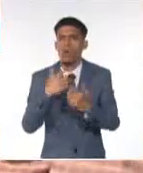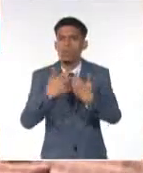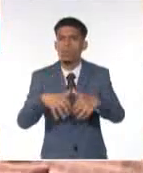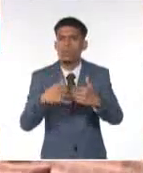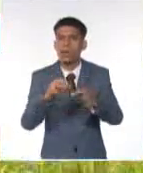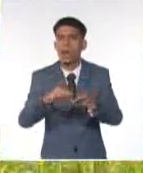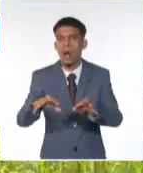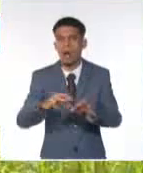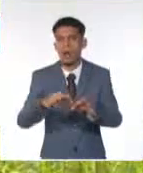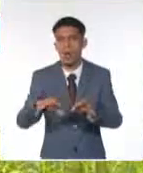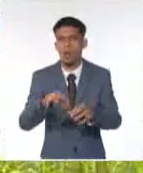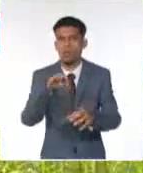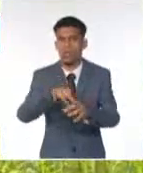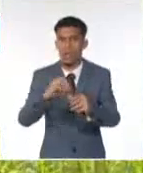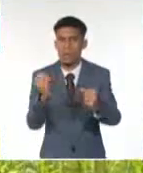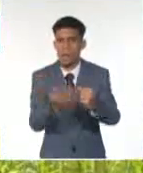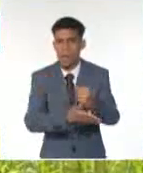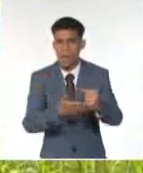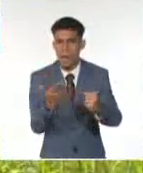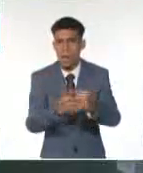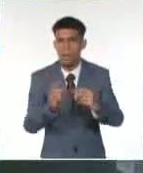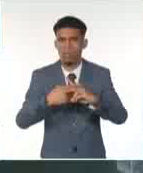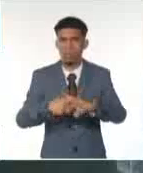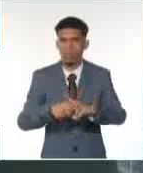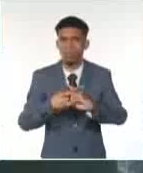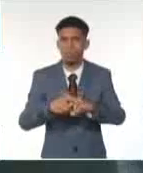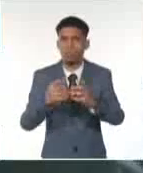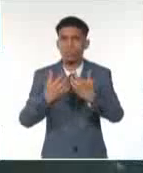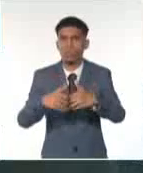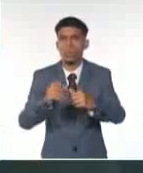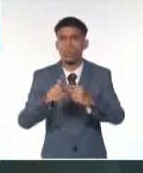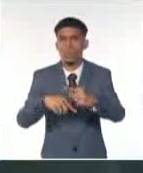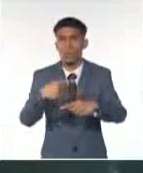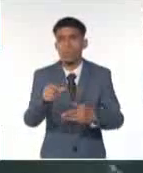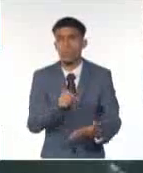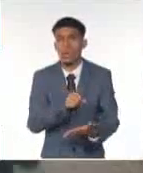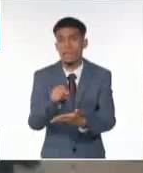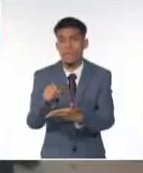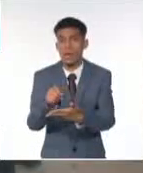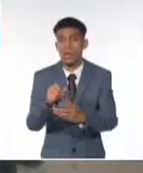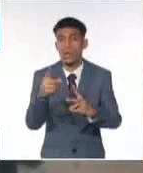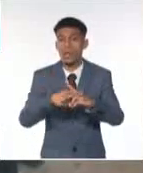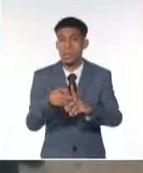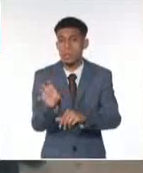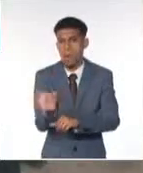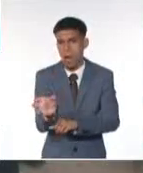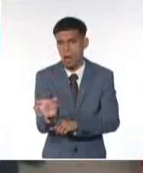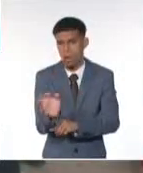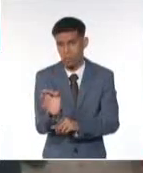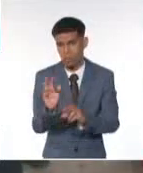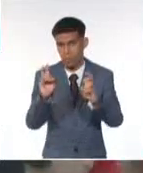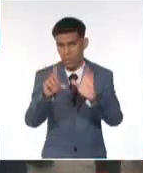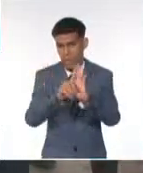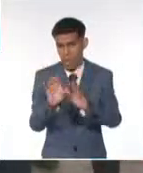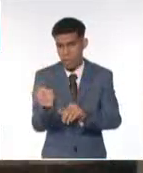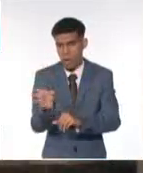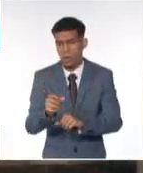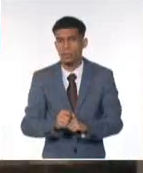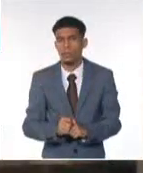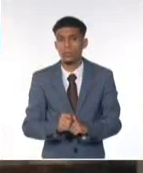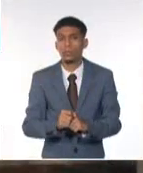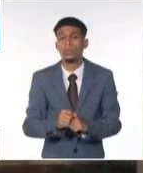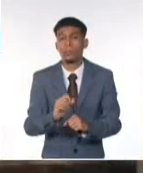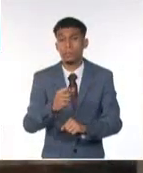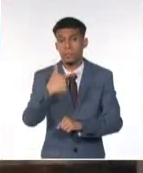arrocera, siembra de caña, reparación del central para la próxima zafra y la bancarización. Valdés Mesa chequeó las reparaciones en el